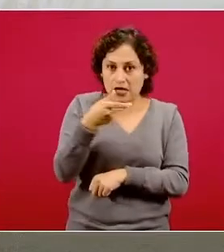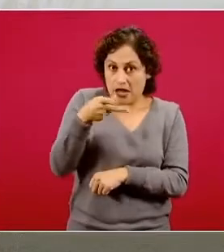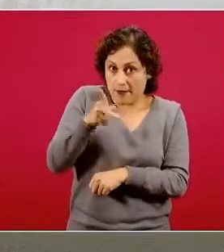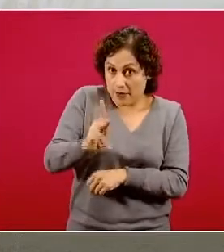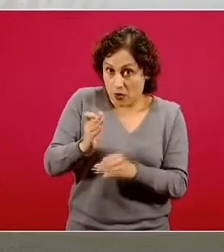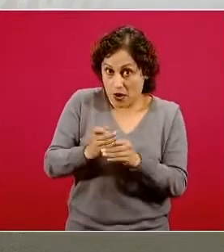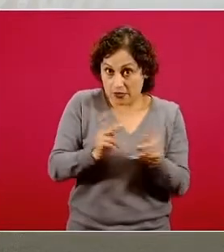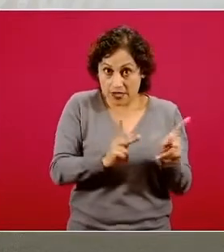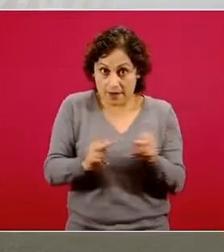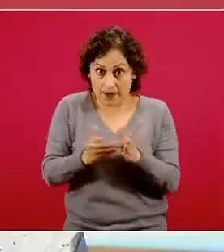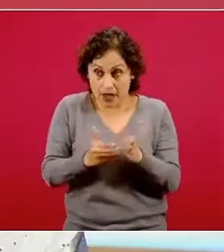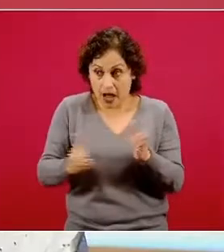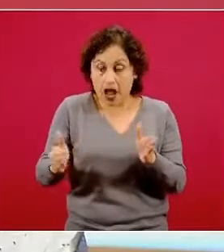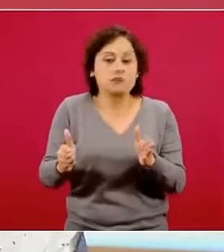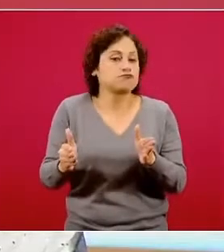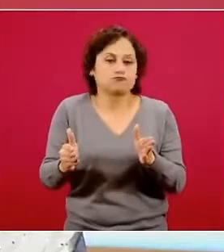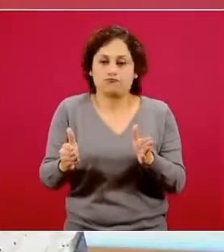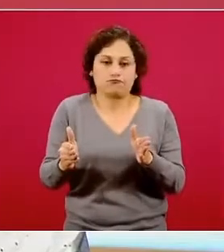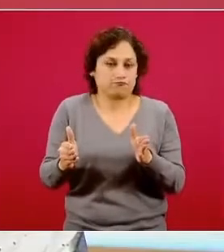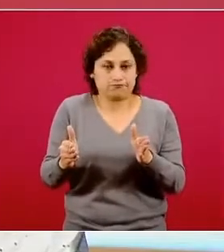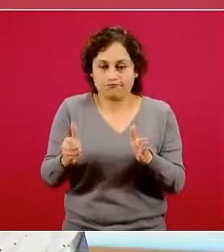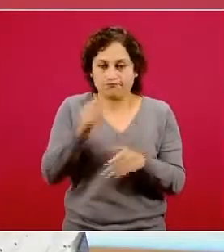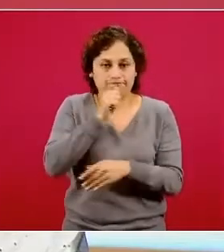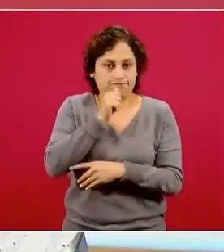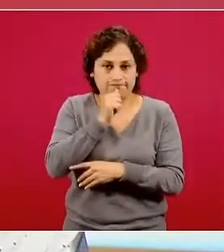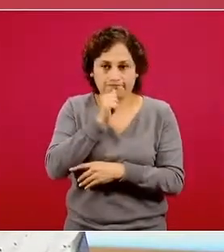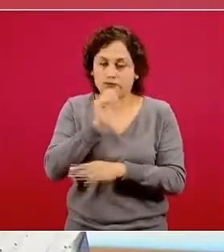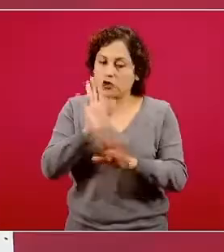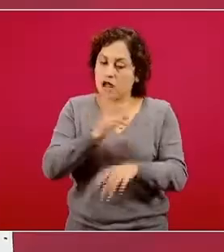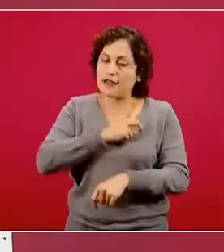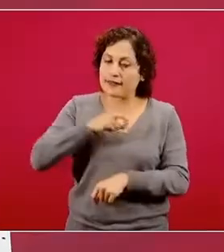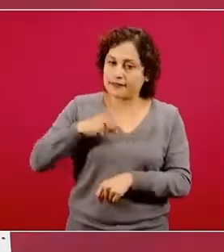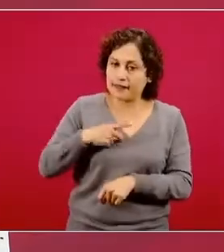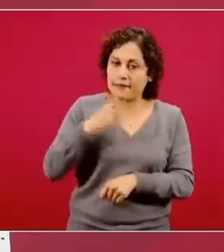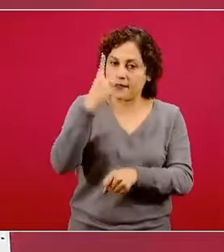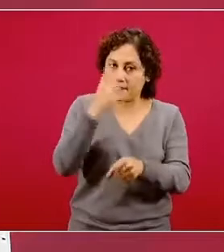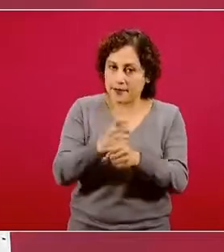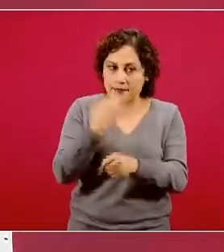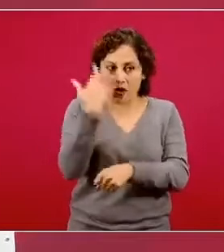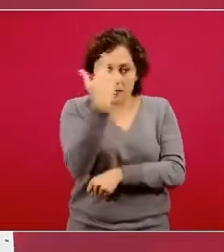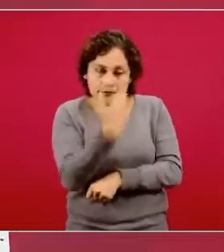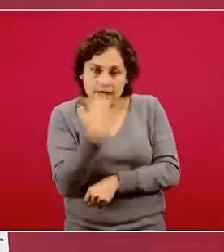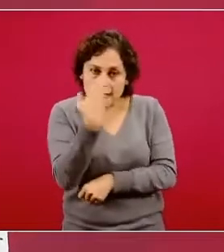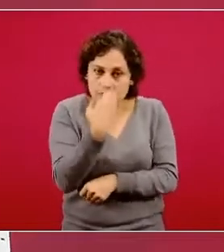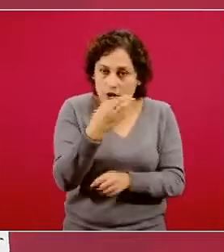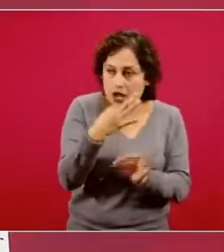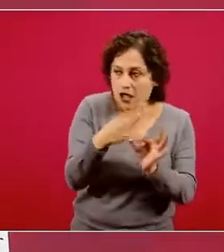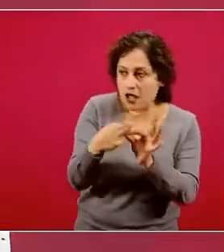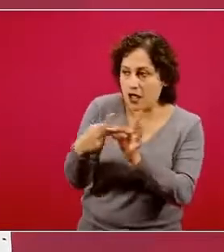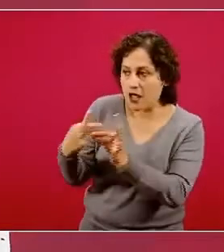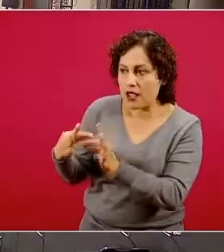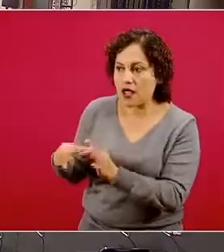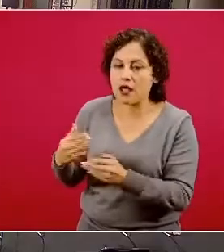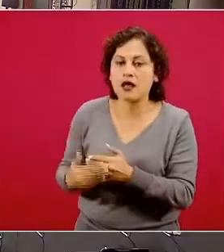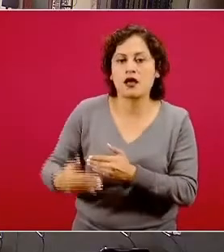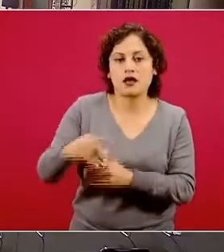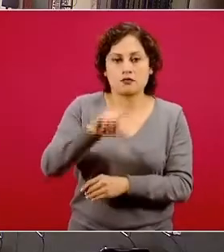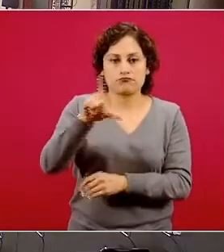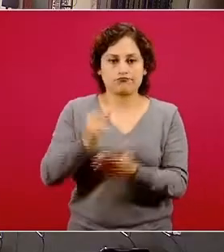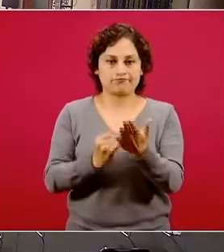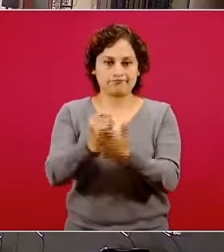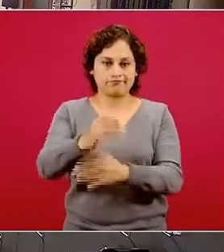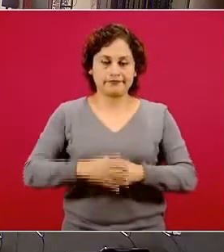plan y la revisión de las escuelas para que estén en condiciones para recibir a los niños y